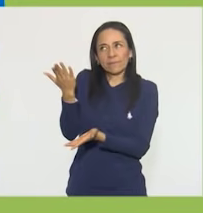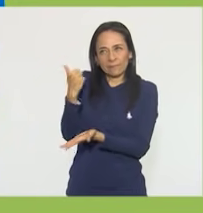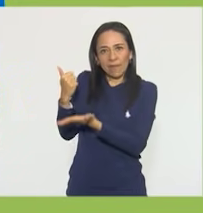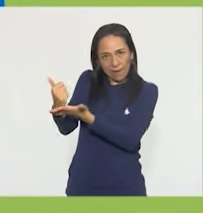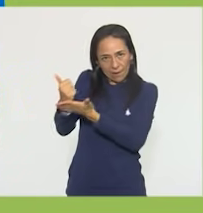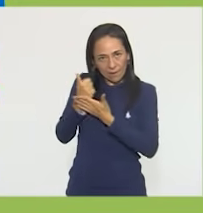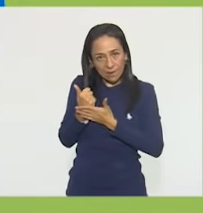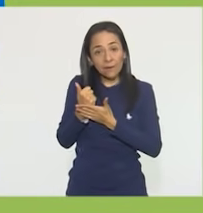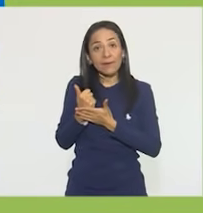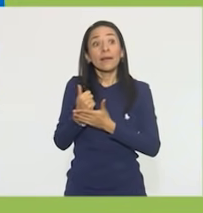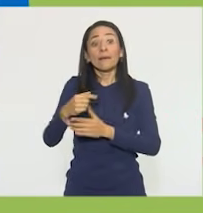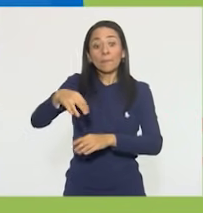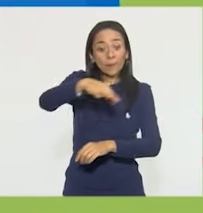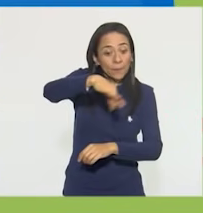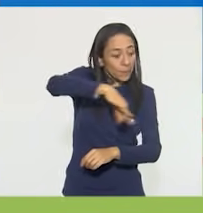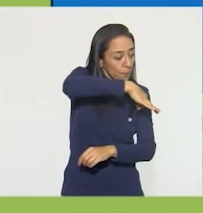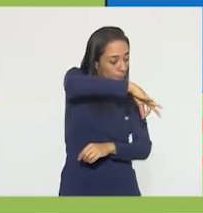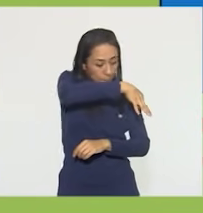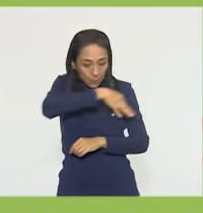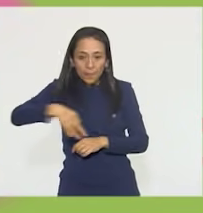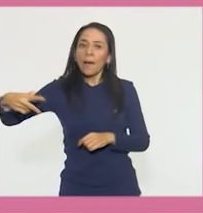las líneas marcadas.